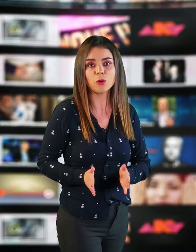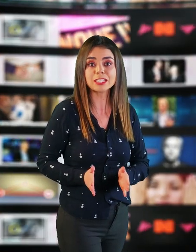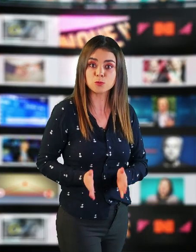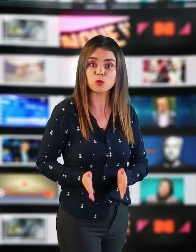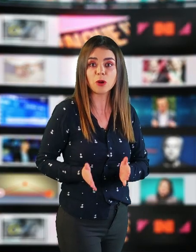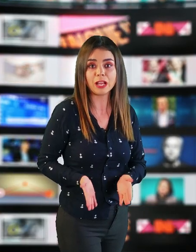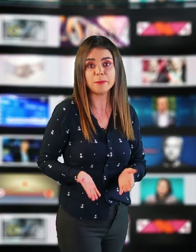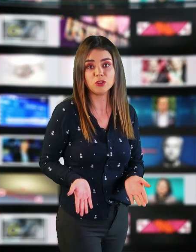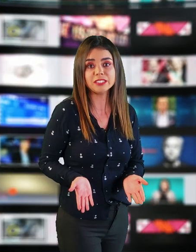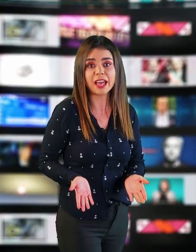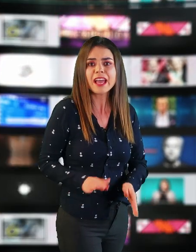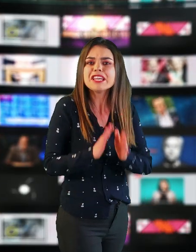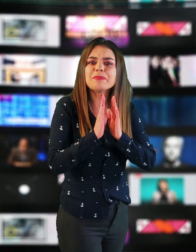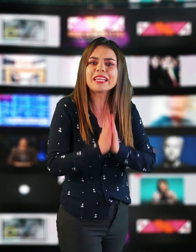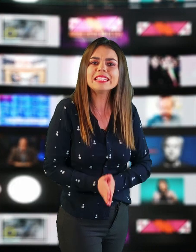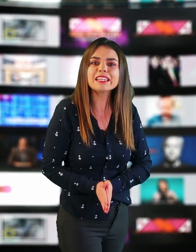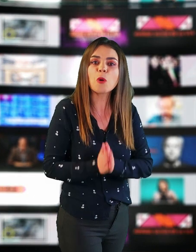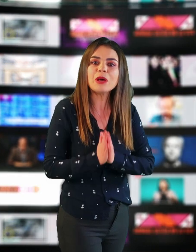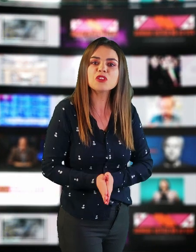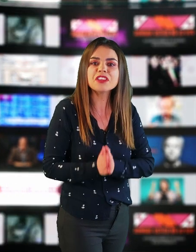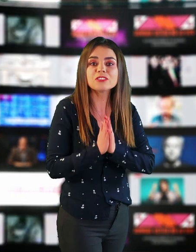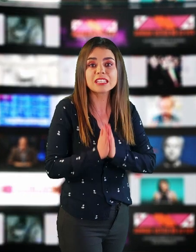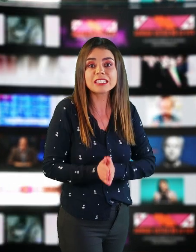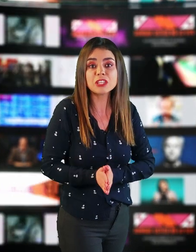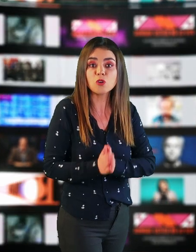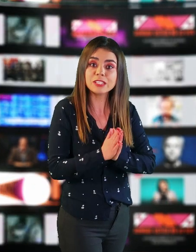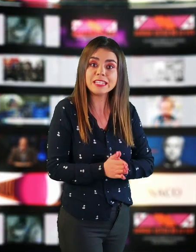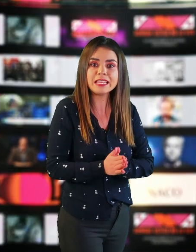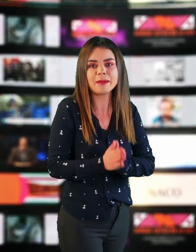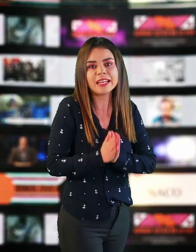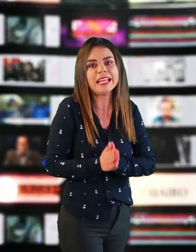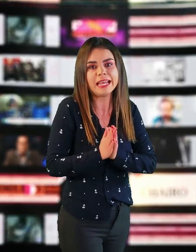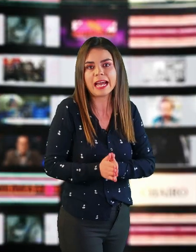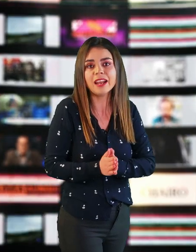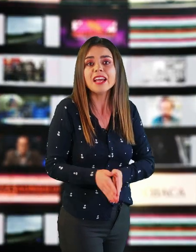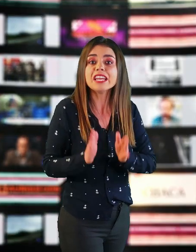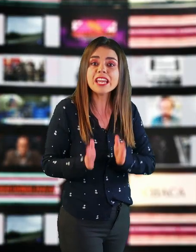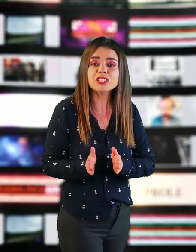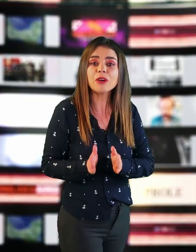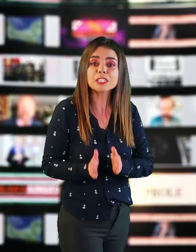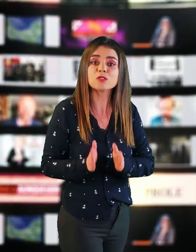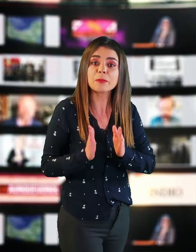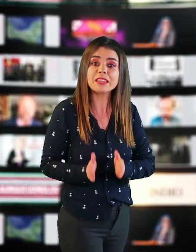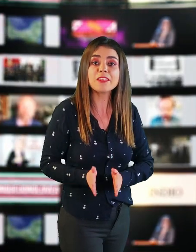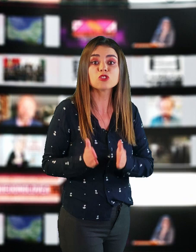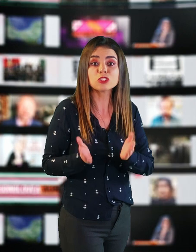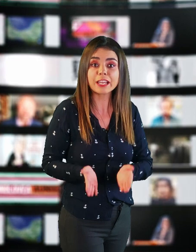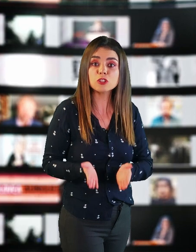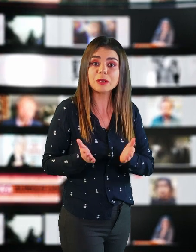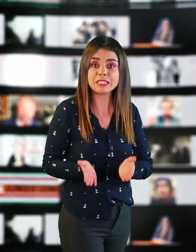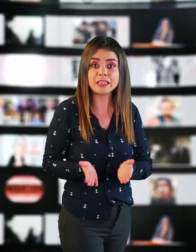de Hidalgo que expuso la colega periodista. Imagínense de cuánto dinero se están haciendo los del INE de manera ilegal. Y esto es responsabilidad